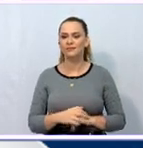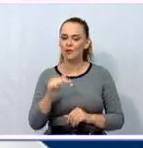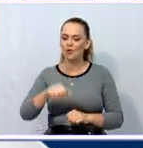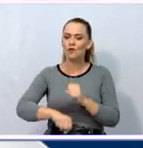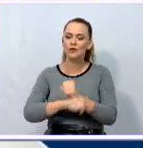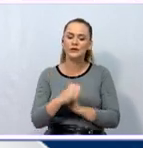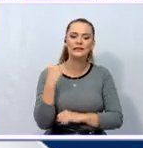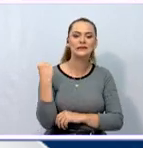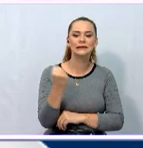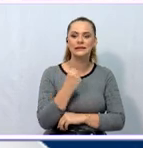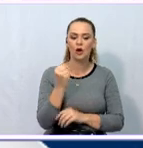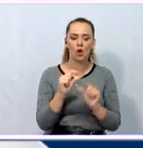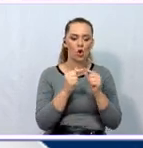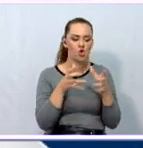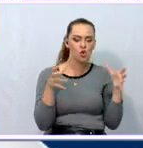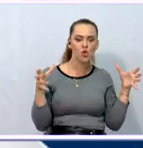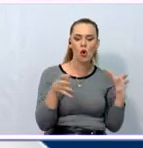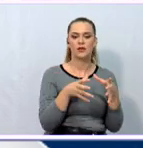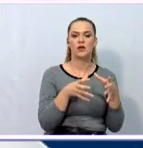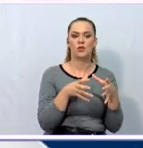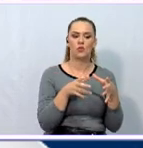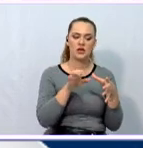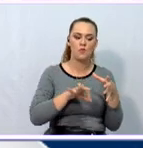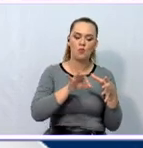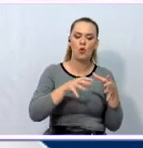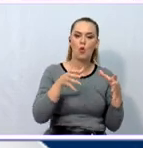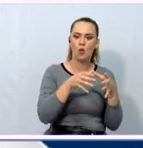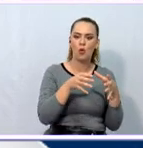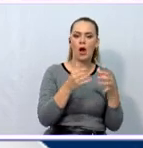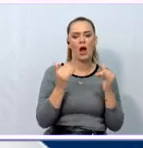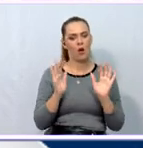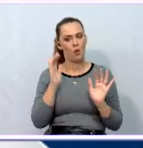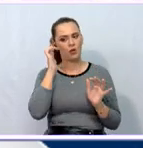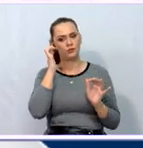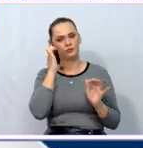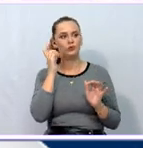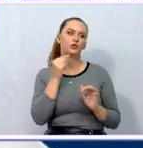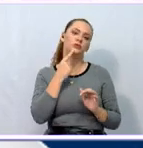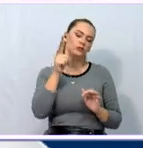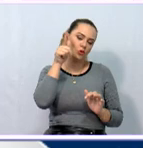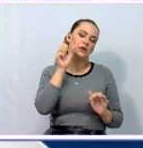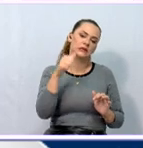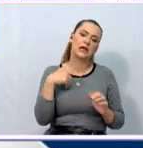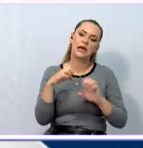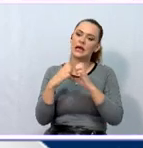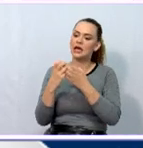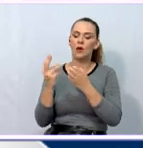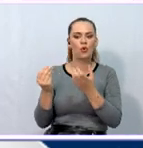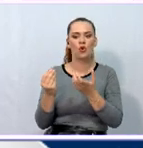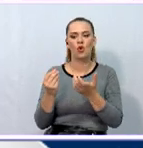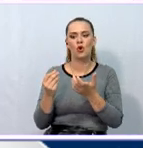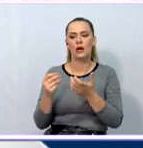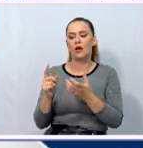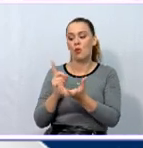extremadamente colectivo colectivo ahora bien no te voy a decir que hay equipos que no resientan